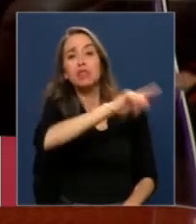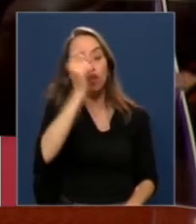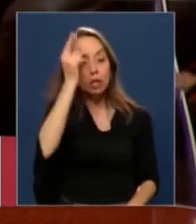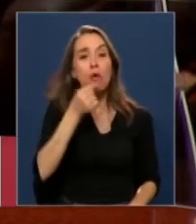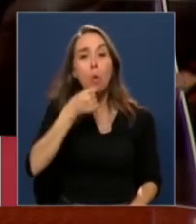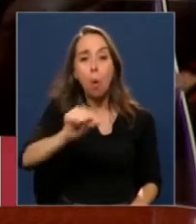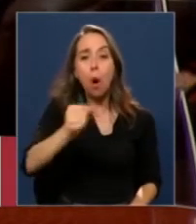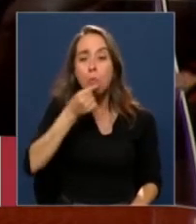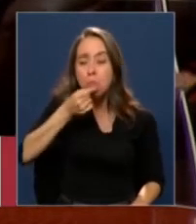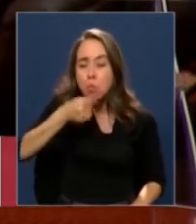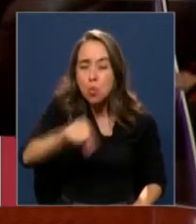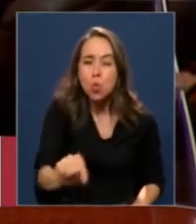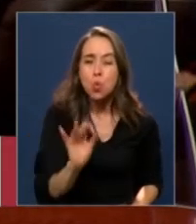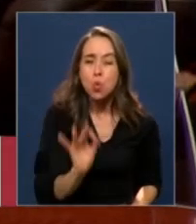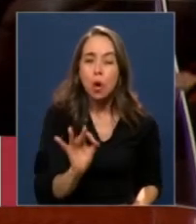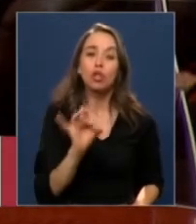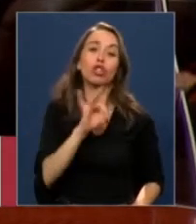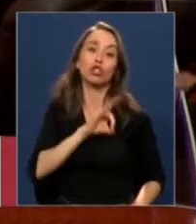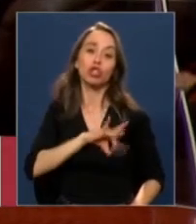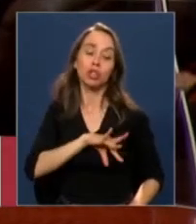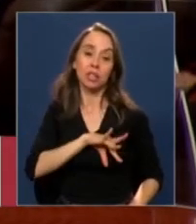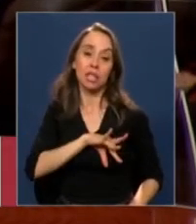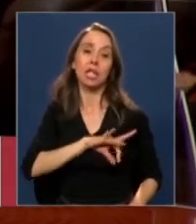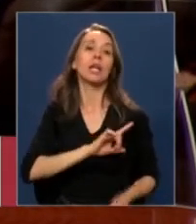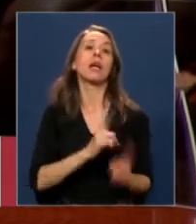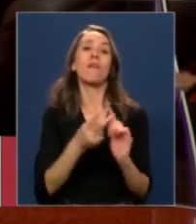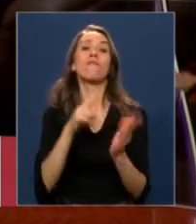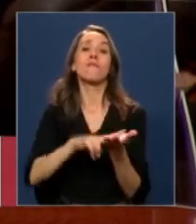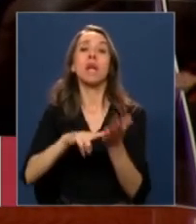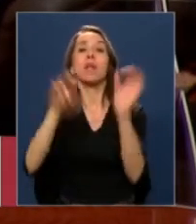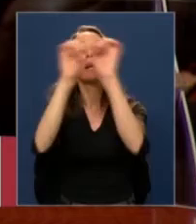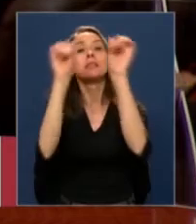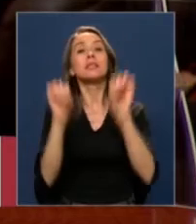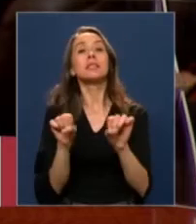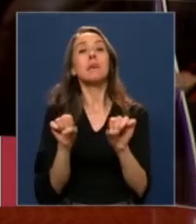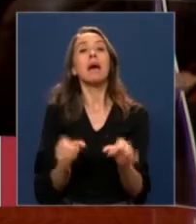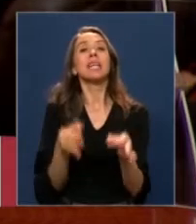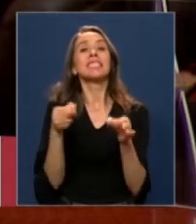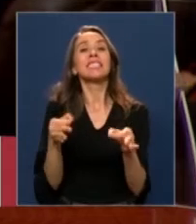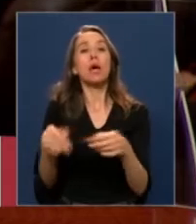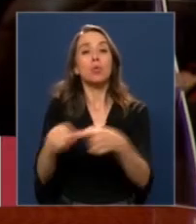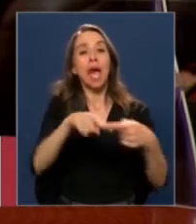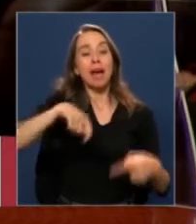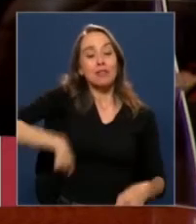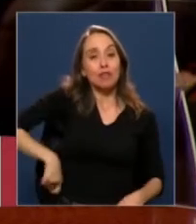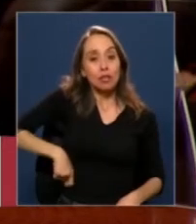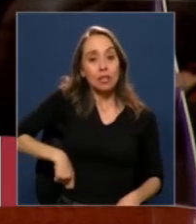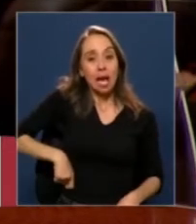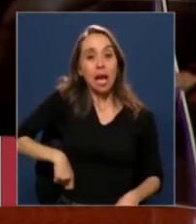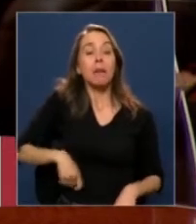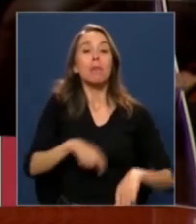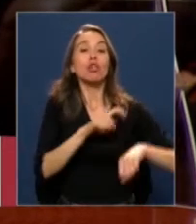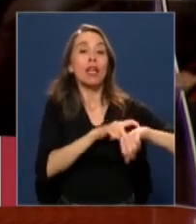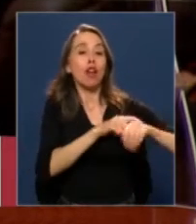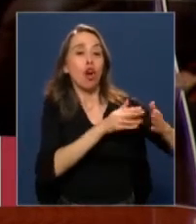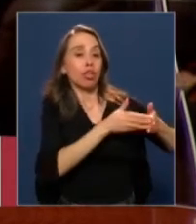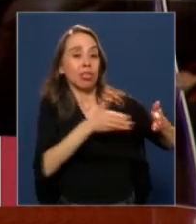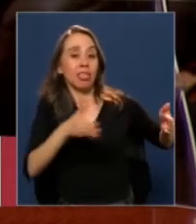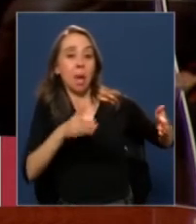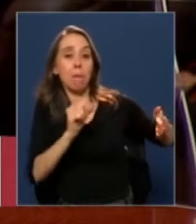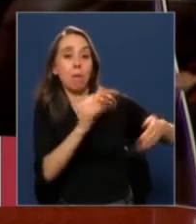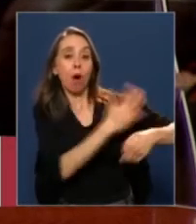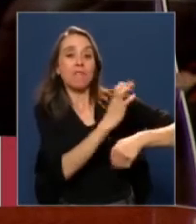pronto que muy pronto chile va a tener un verdadero sistema de seguridad social porque el tiempo de la afp